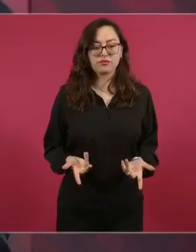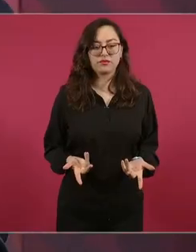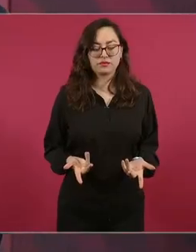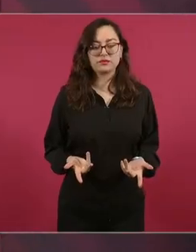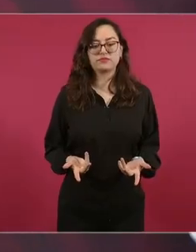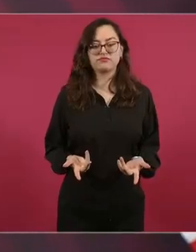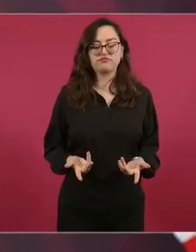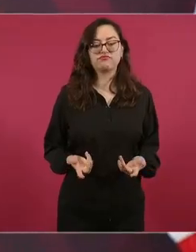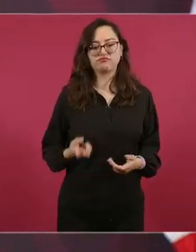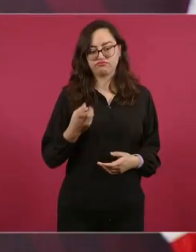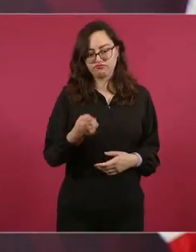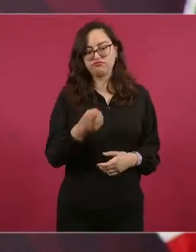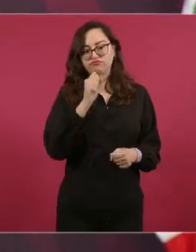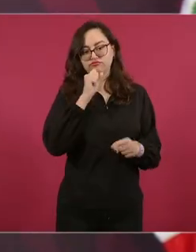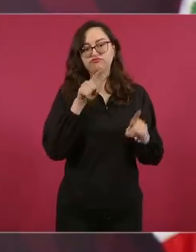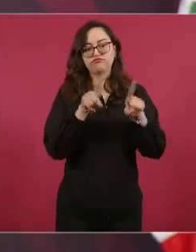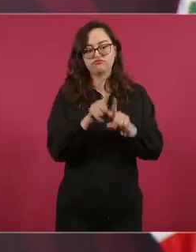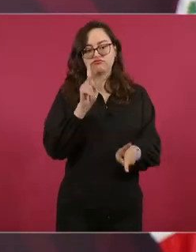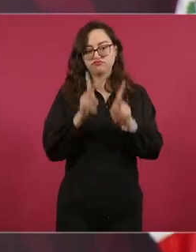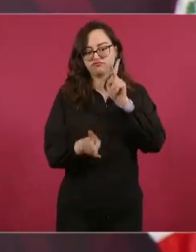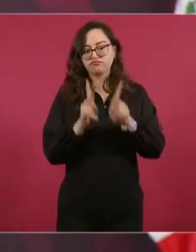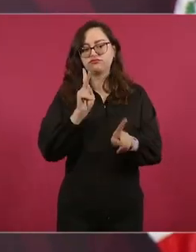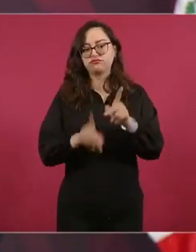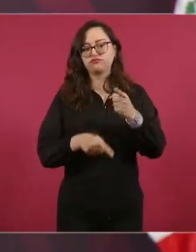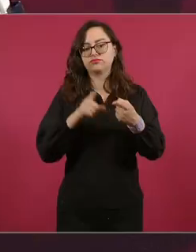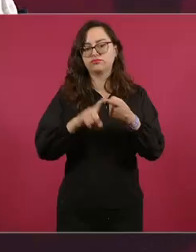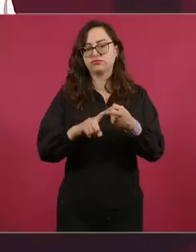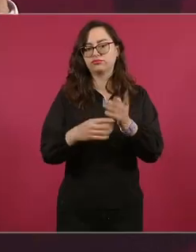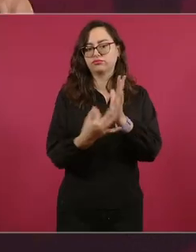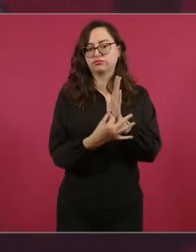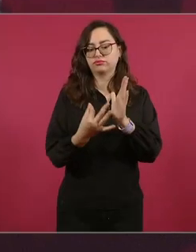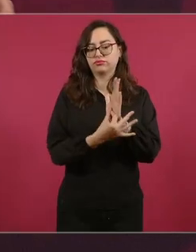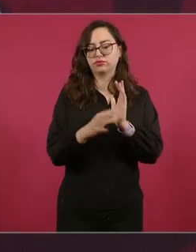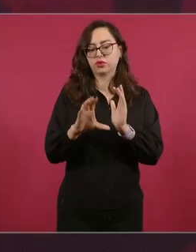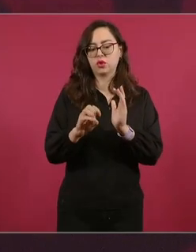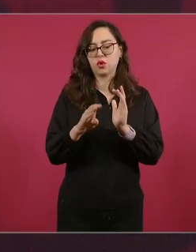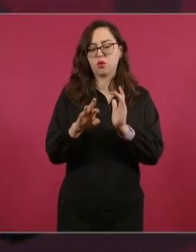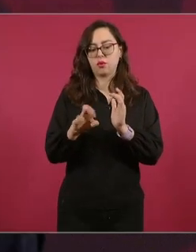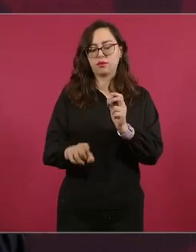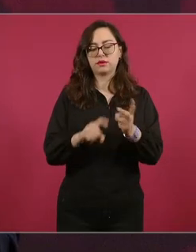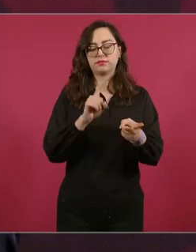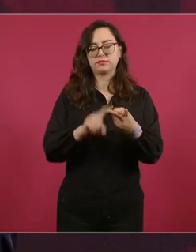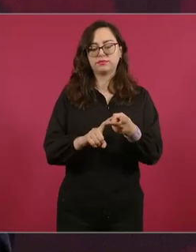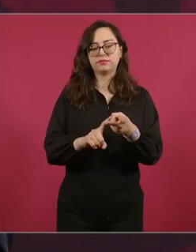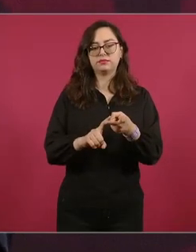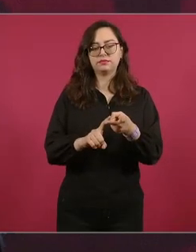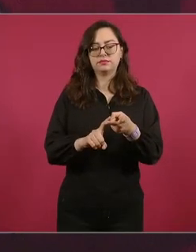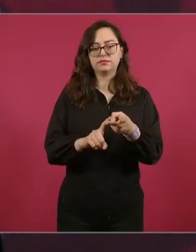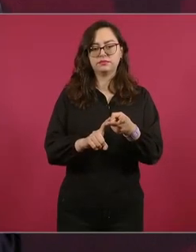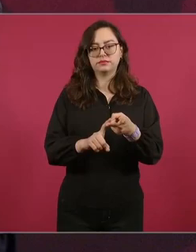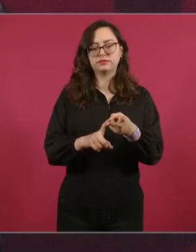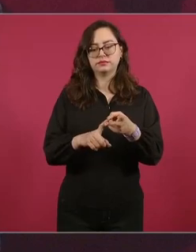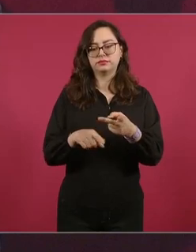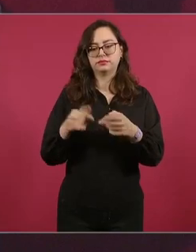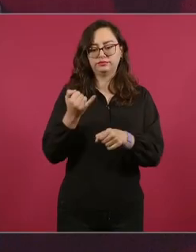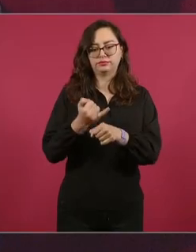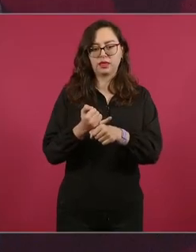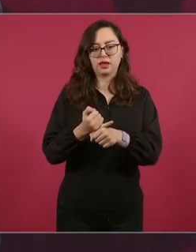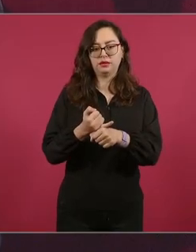ese fue el otro tema que me trató, pero fue el cobre y el